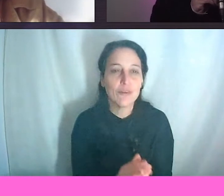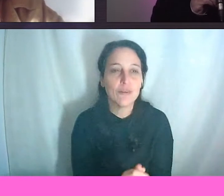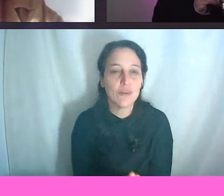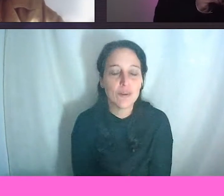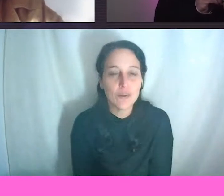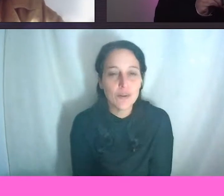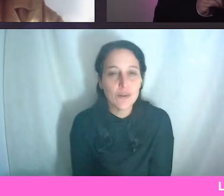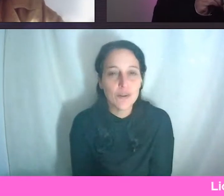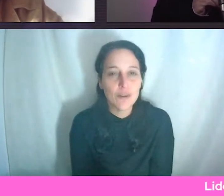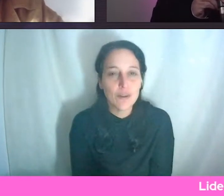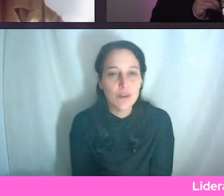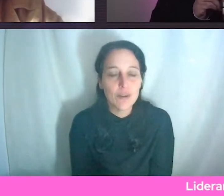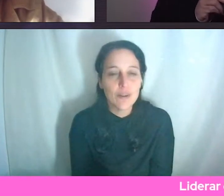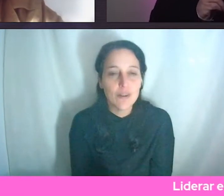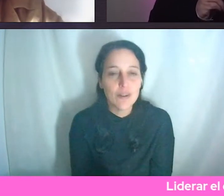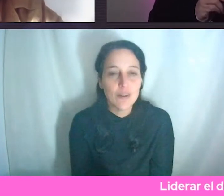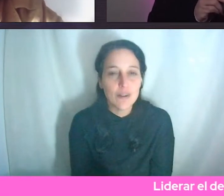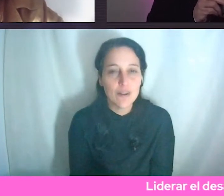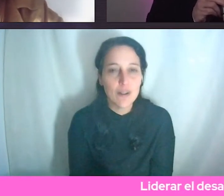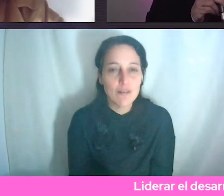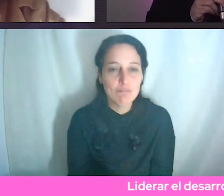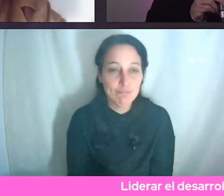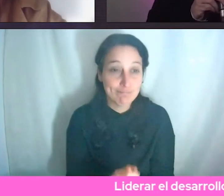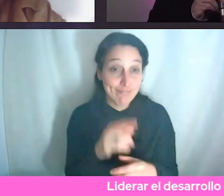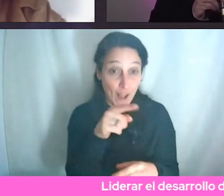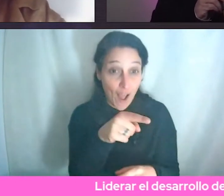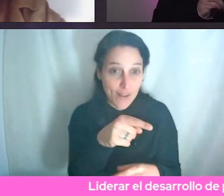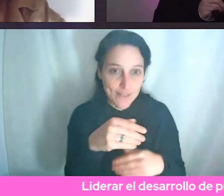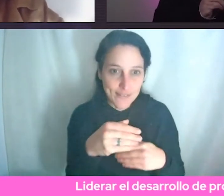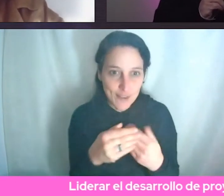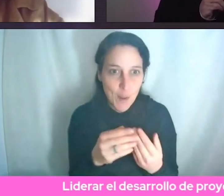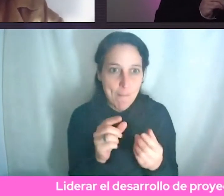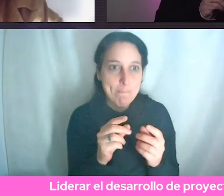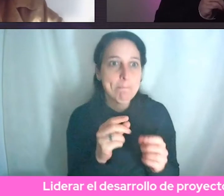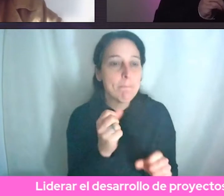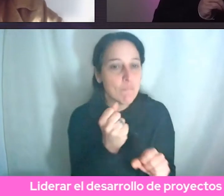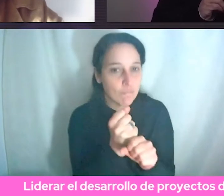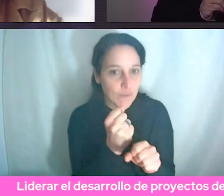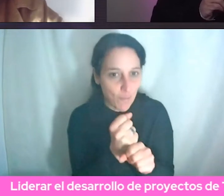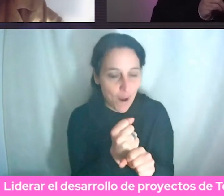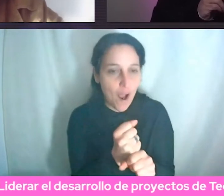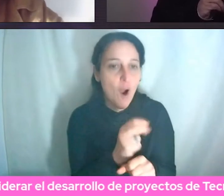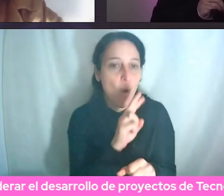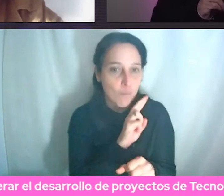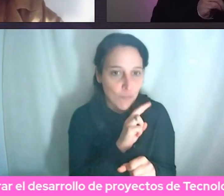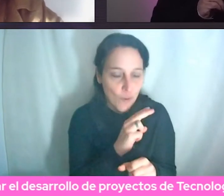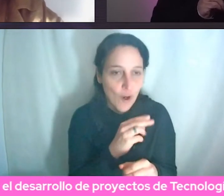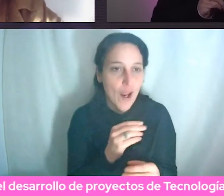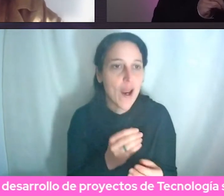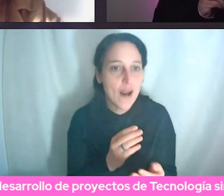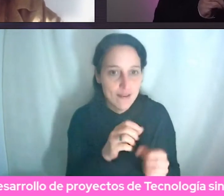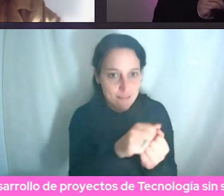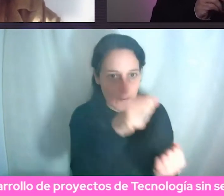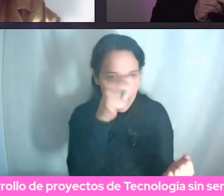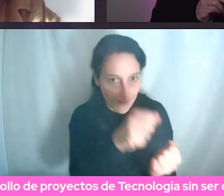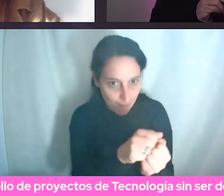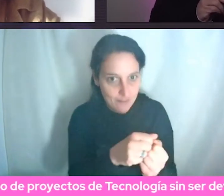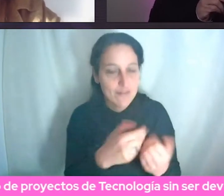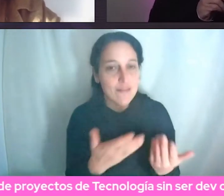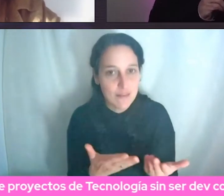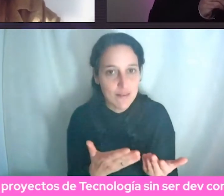Y por supuesto, o sea, salen desarrolladoras, de ADA salen desarrolladoras, que también deben